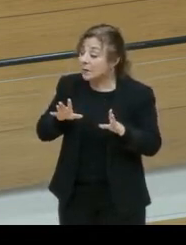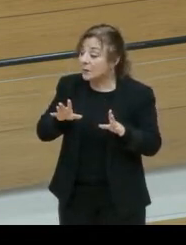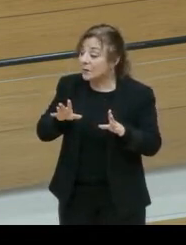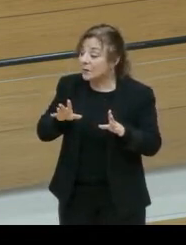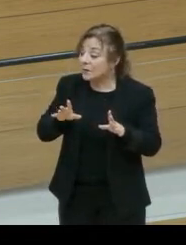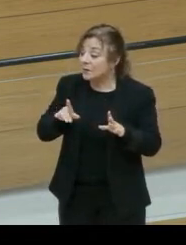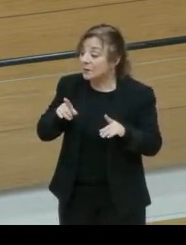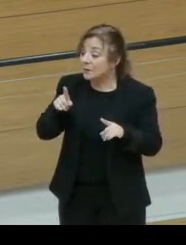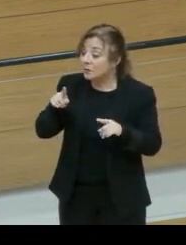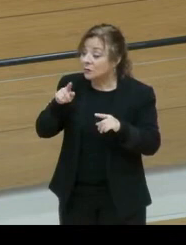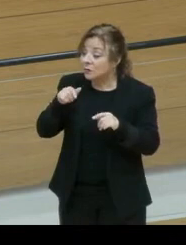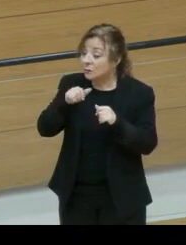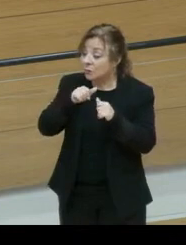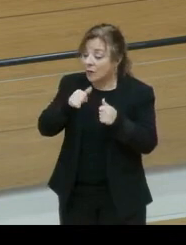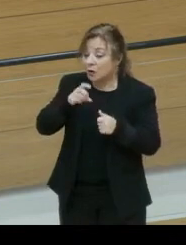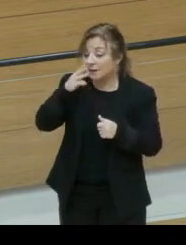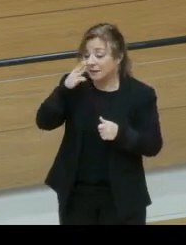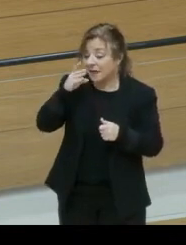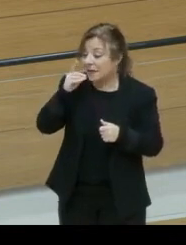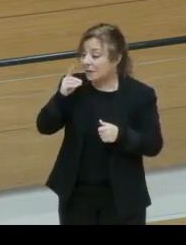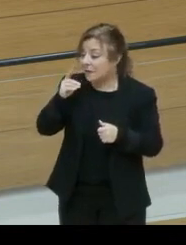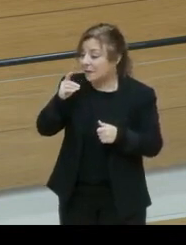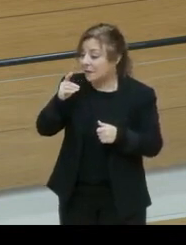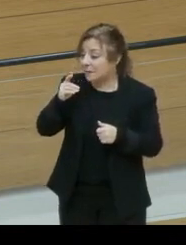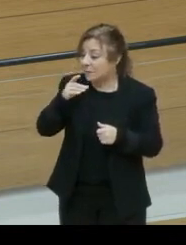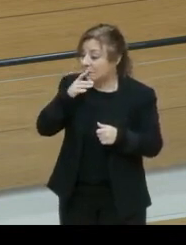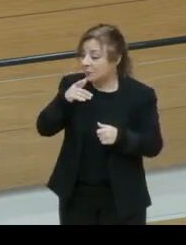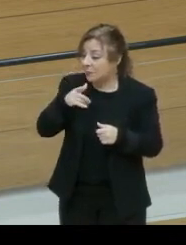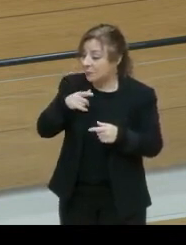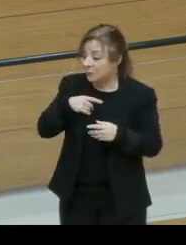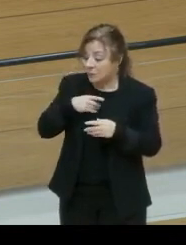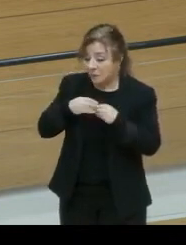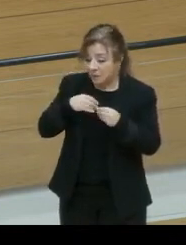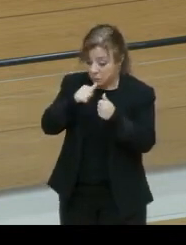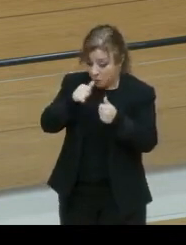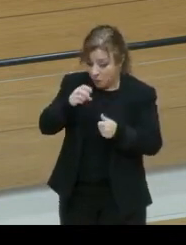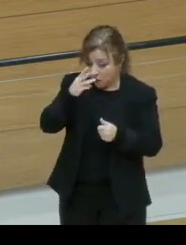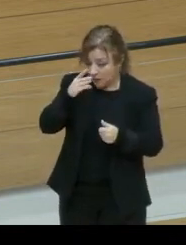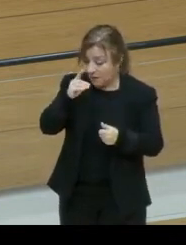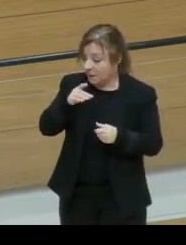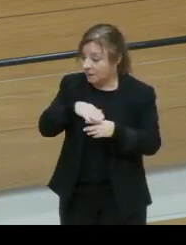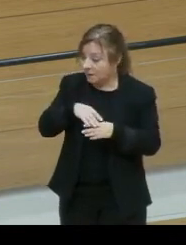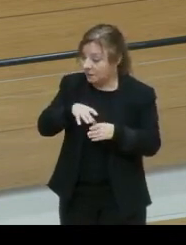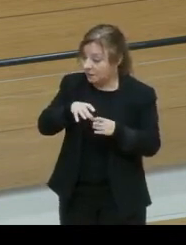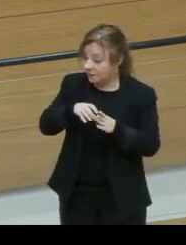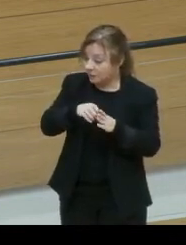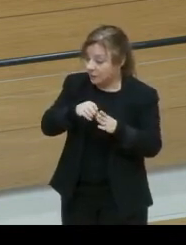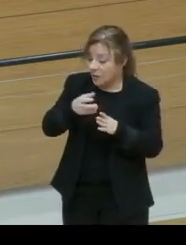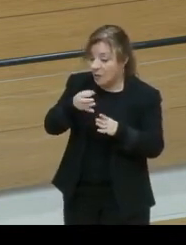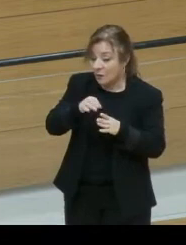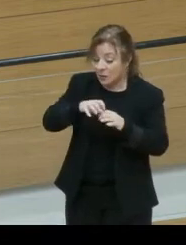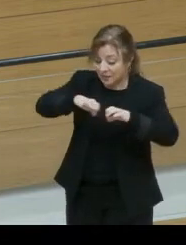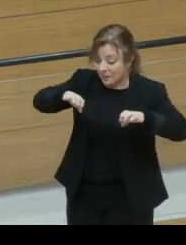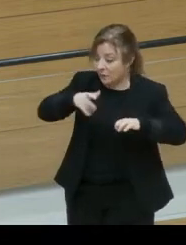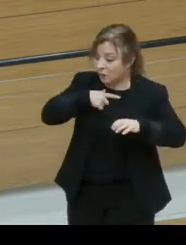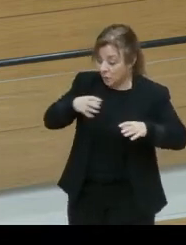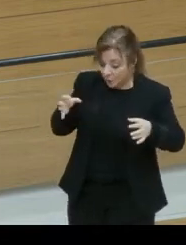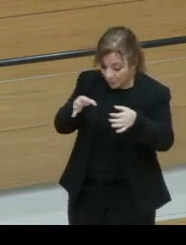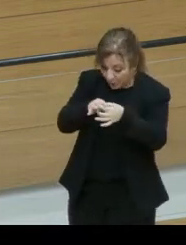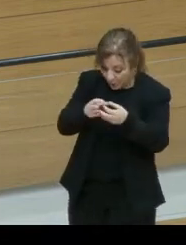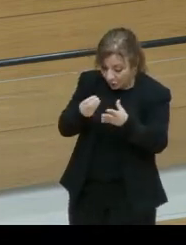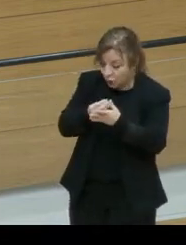De hecho, eso es un modelo en 3D, porque yo me estoy especializando en modelos en 3D, donde cojo, en vez de coger las células por separado, las uno